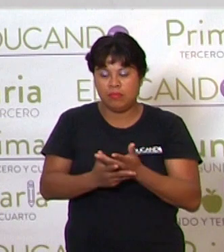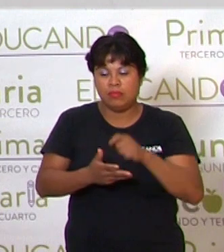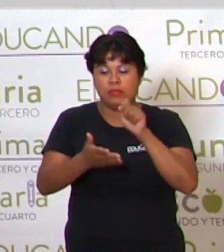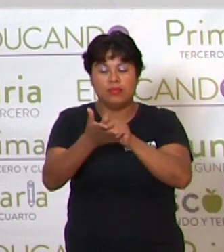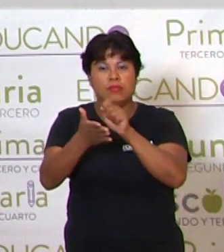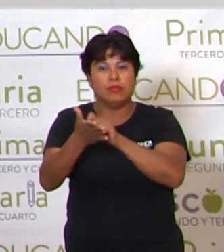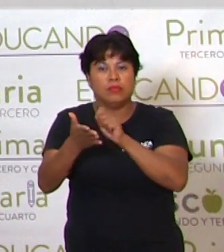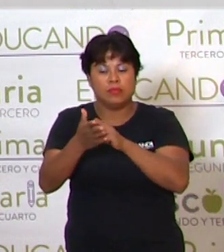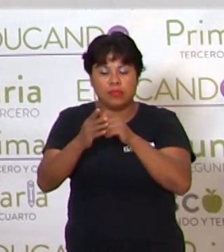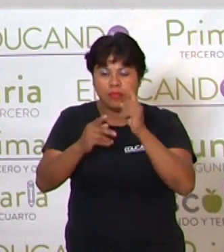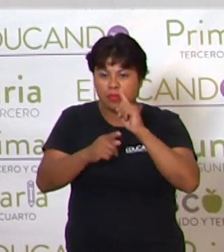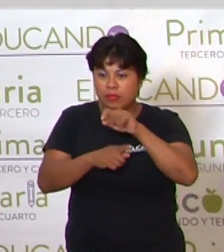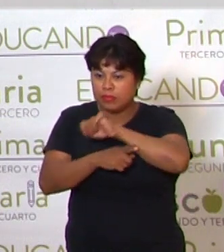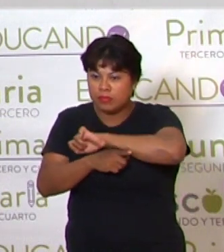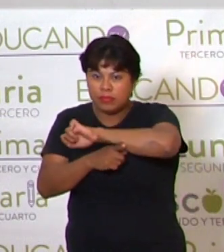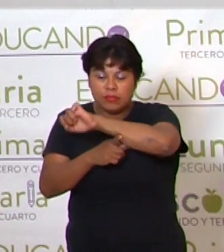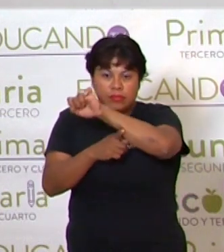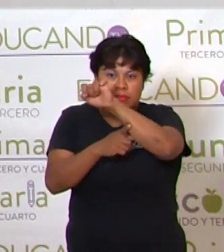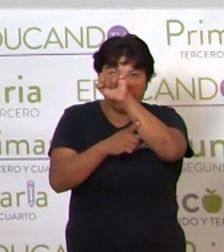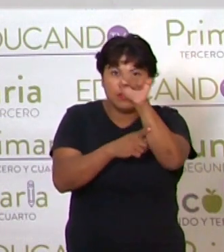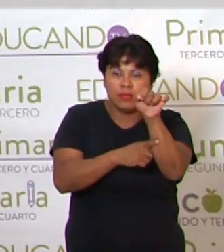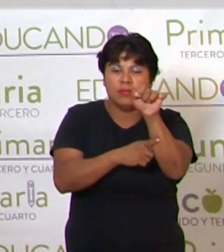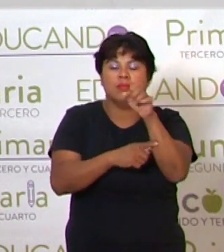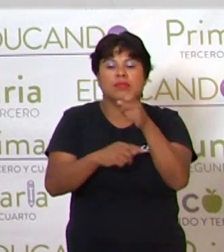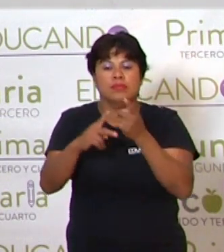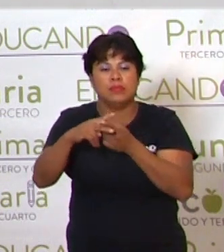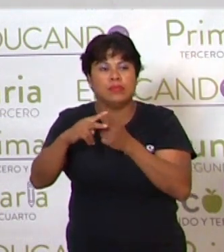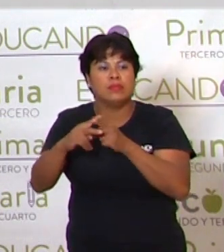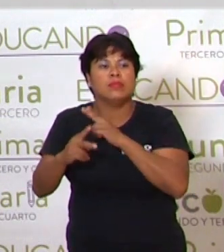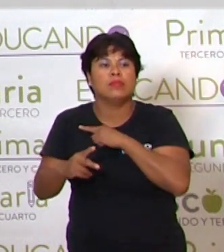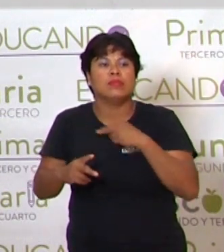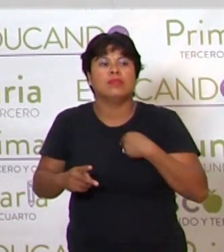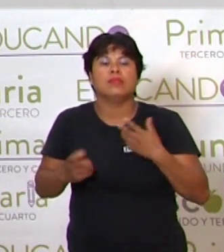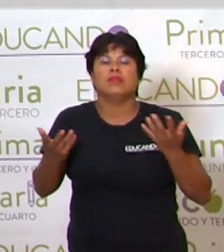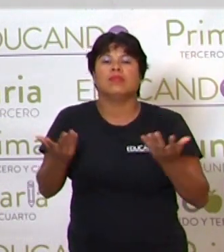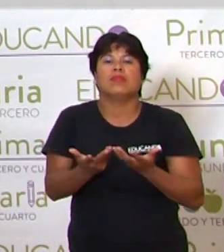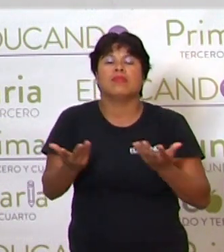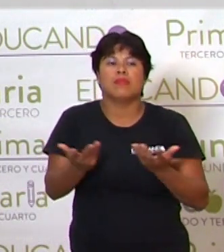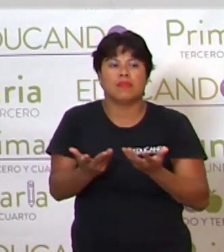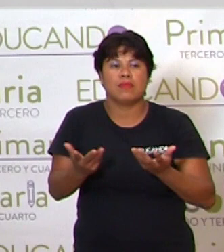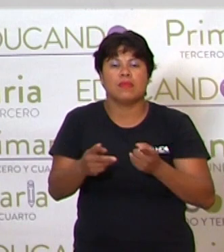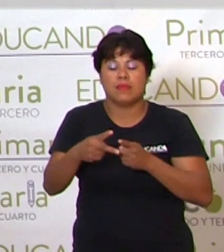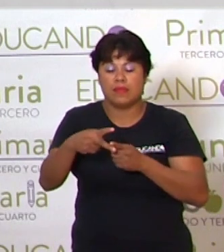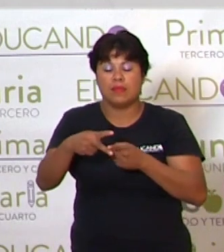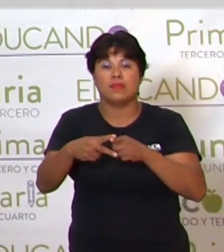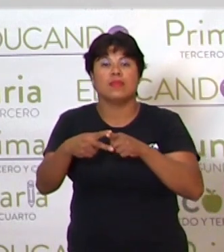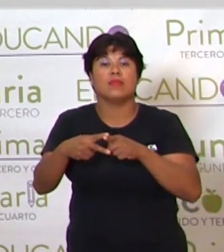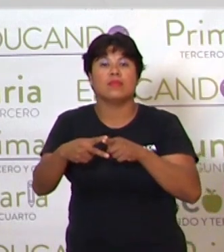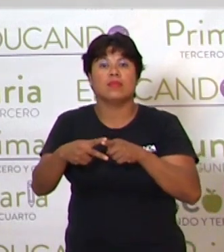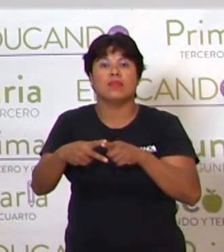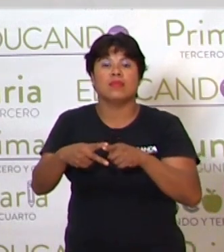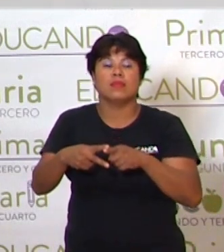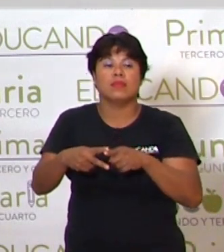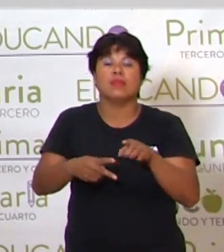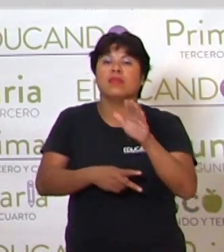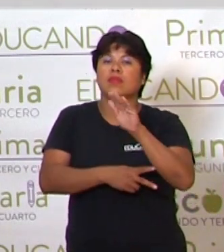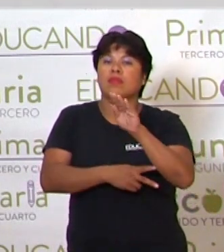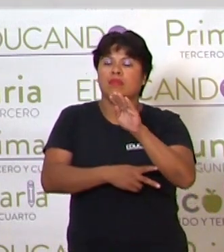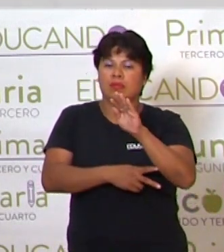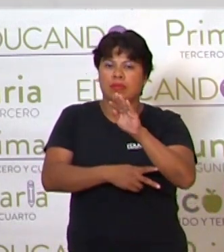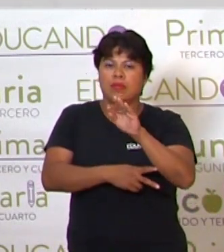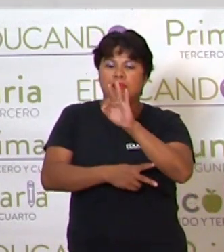puntos y de esa manera estamos creando un ángulo de